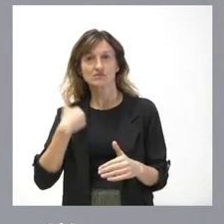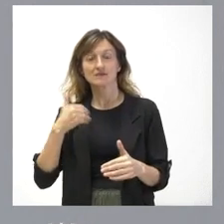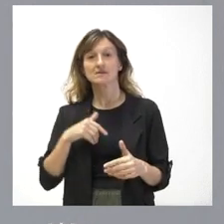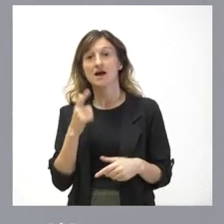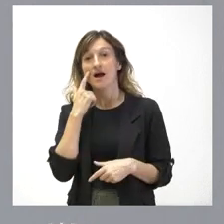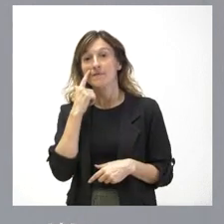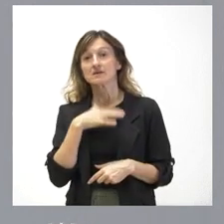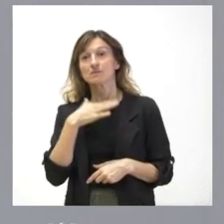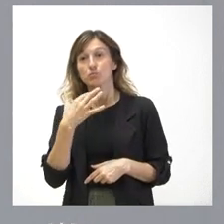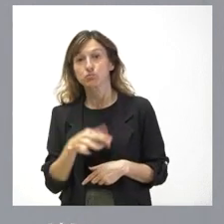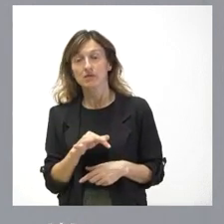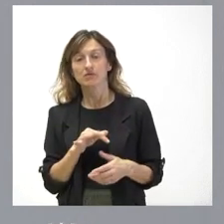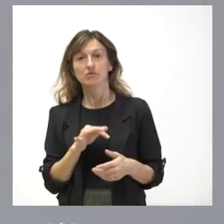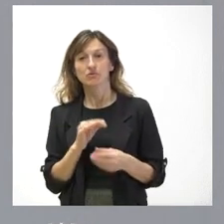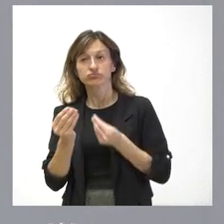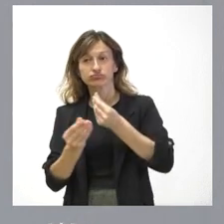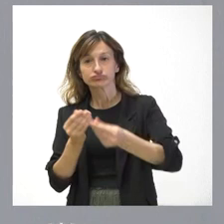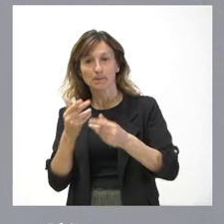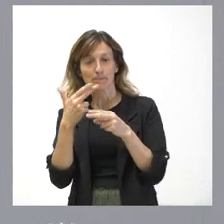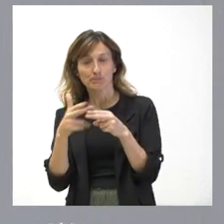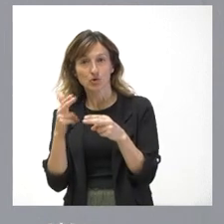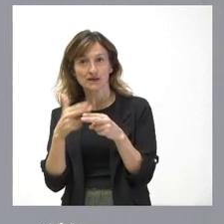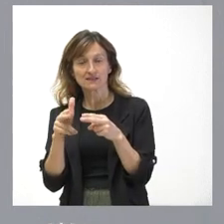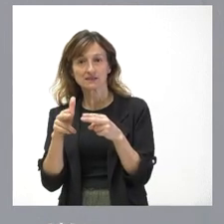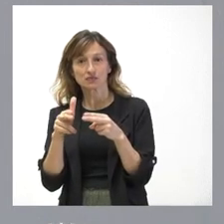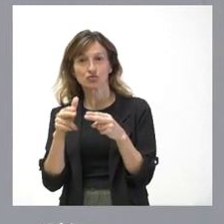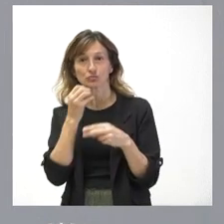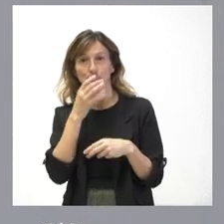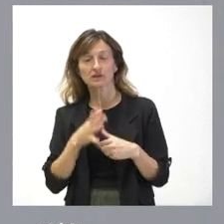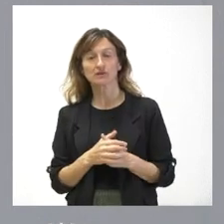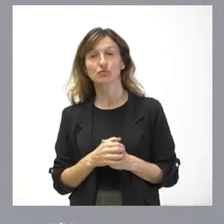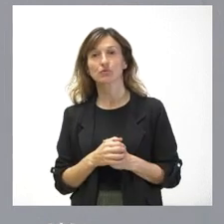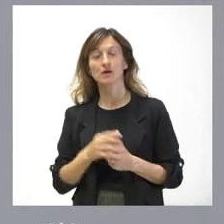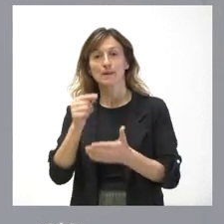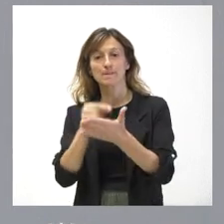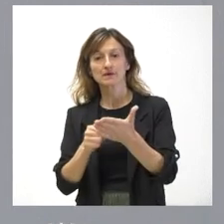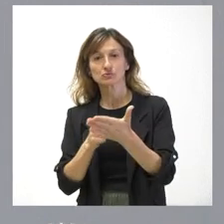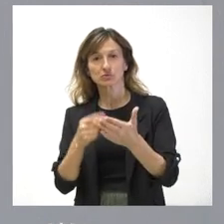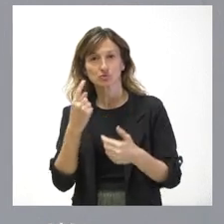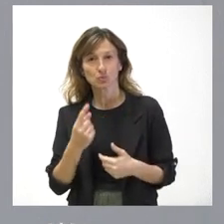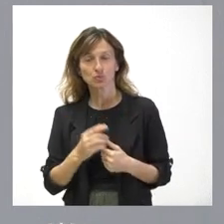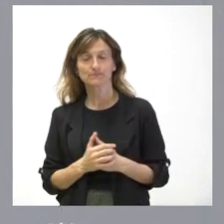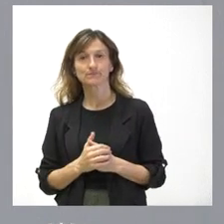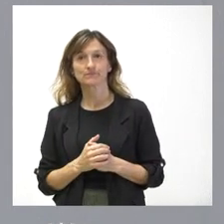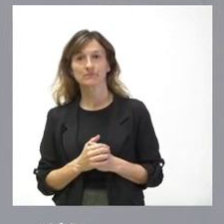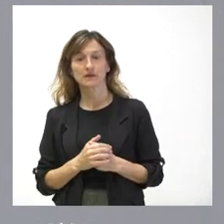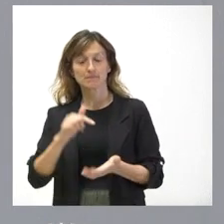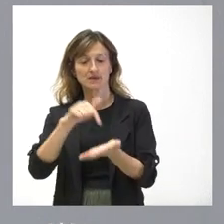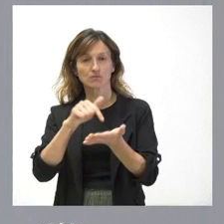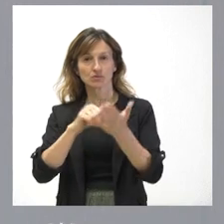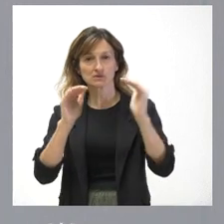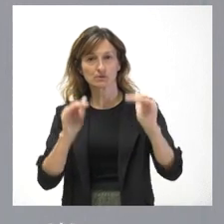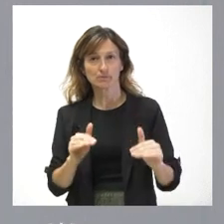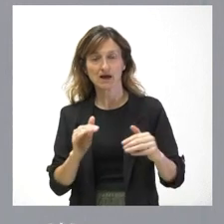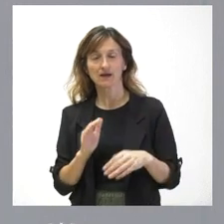capaces de persuadir a los grupos políticos de que sería bueno un presupuesto que baja impuestos que